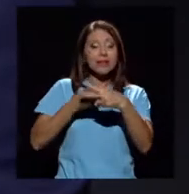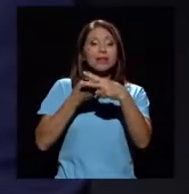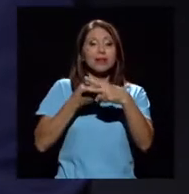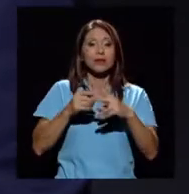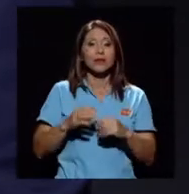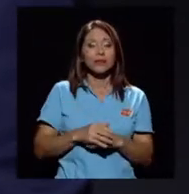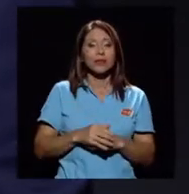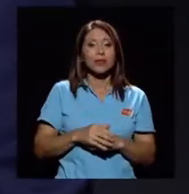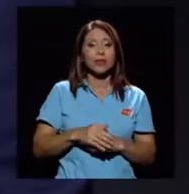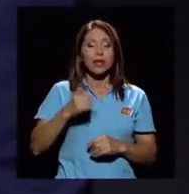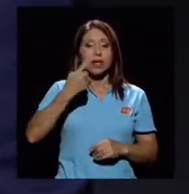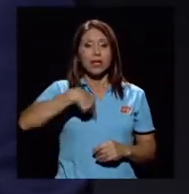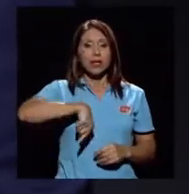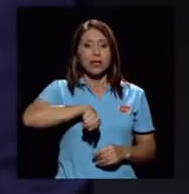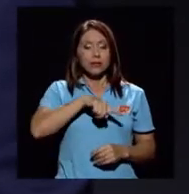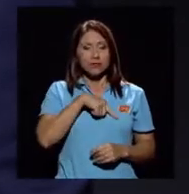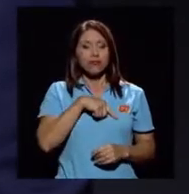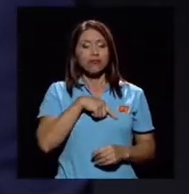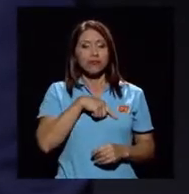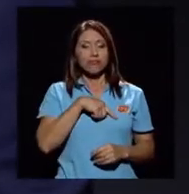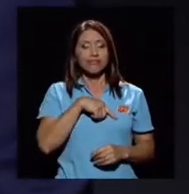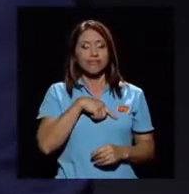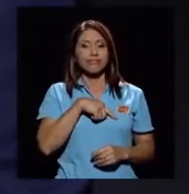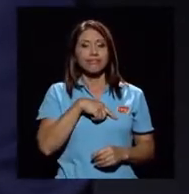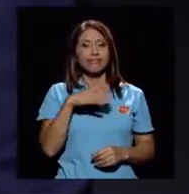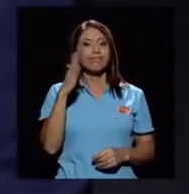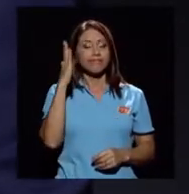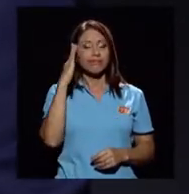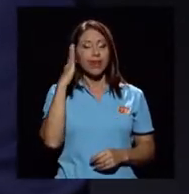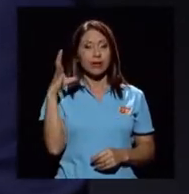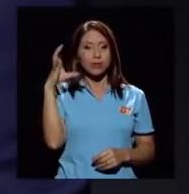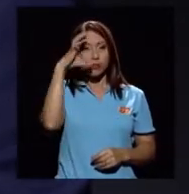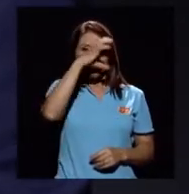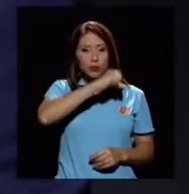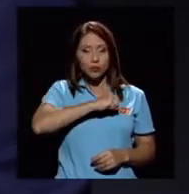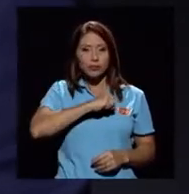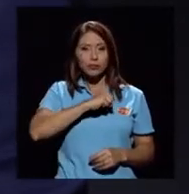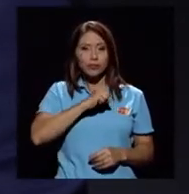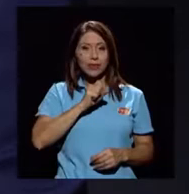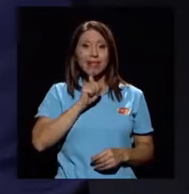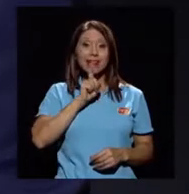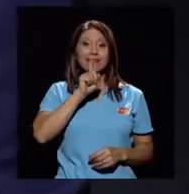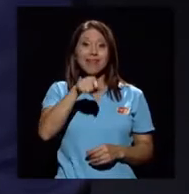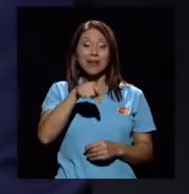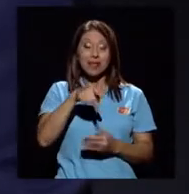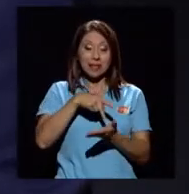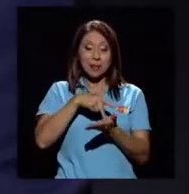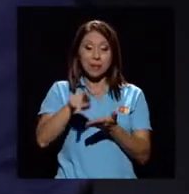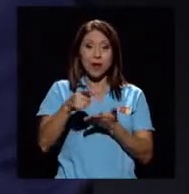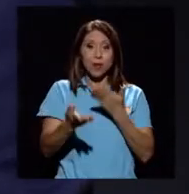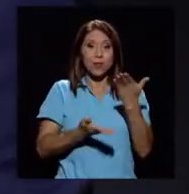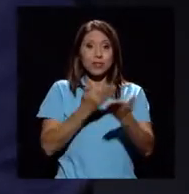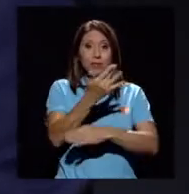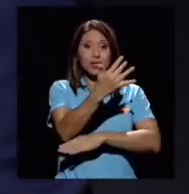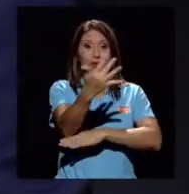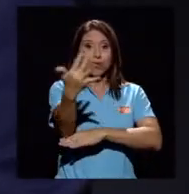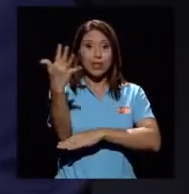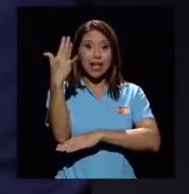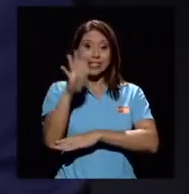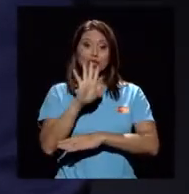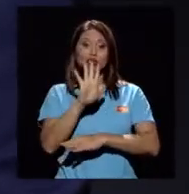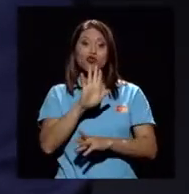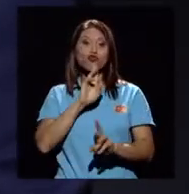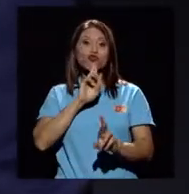bueno, encontramos que realmente el impacto que tuvo en esos 2 primeros años no fue muy fuerte.